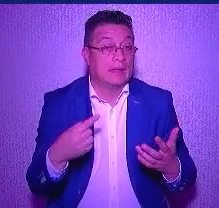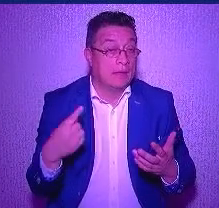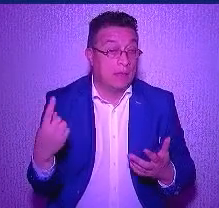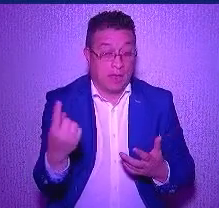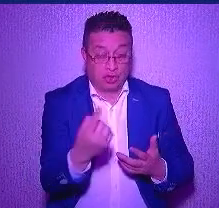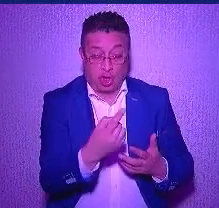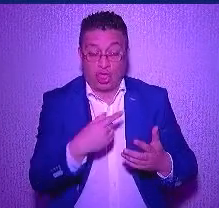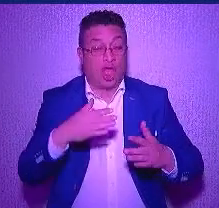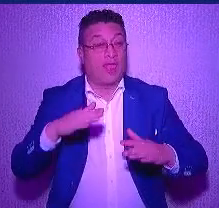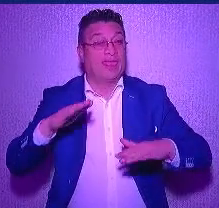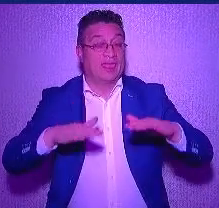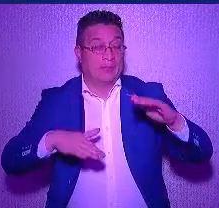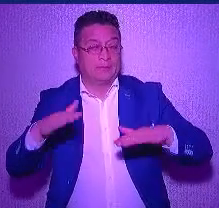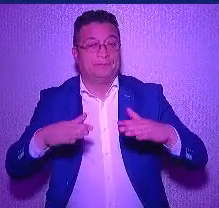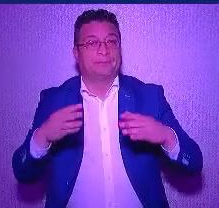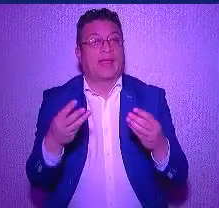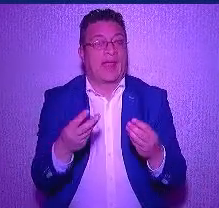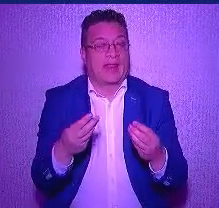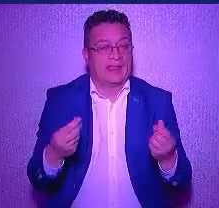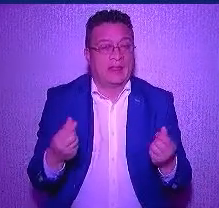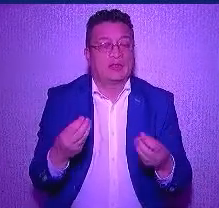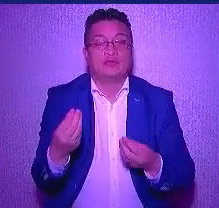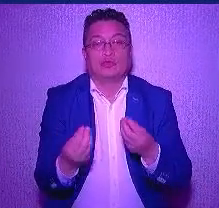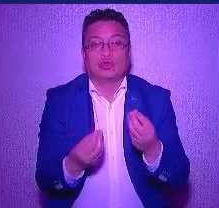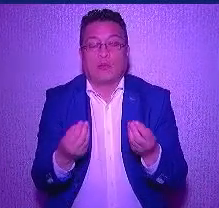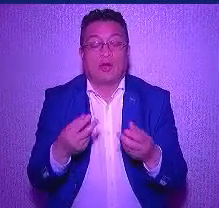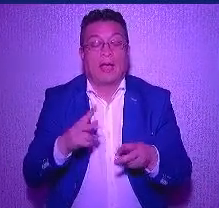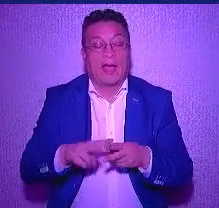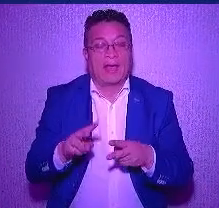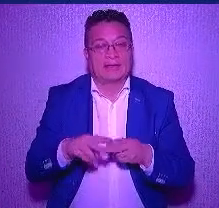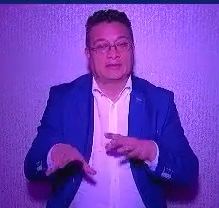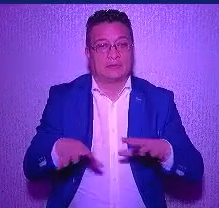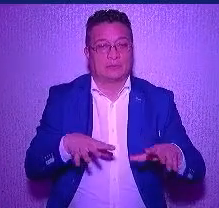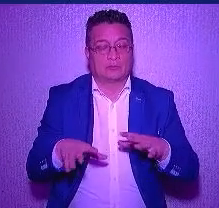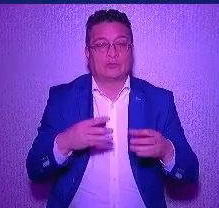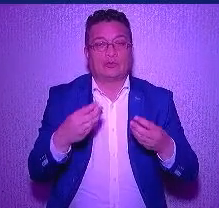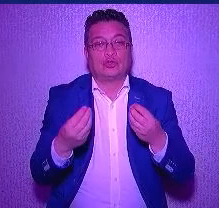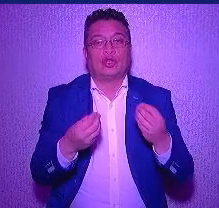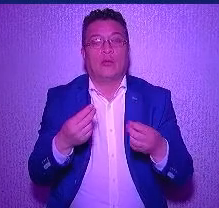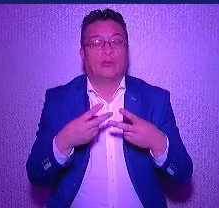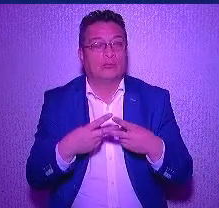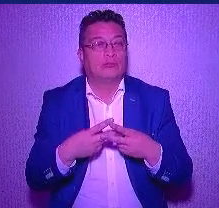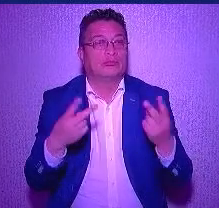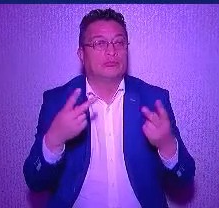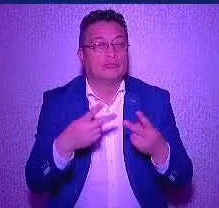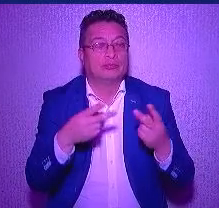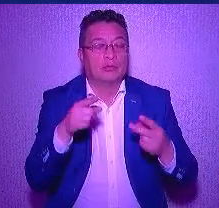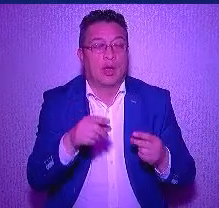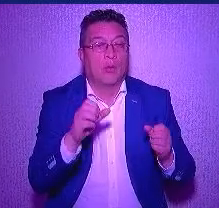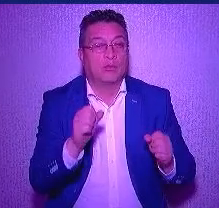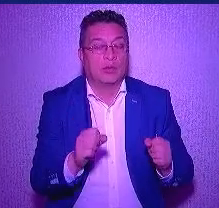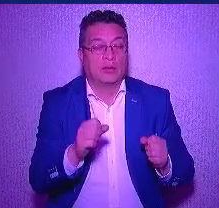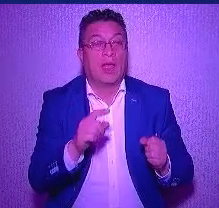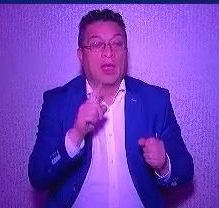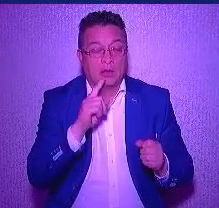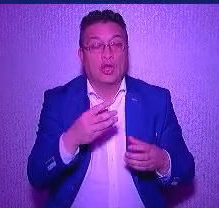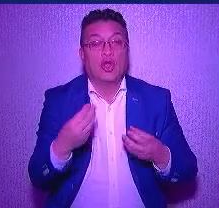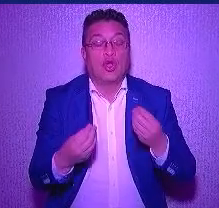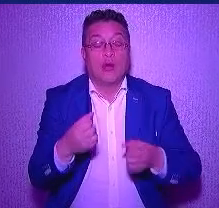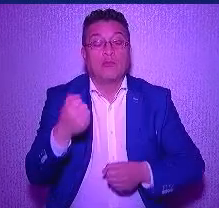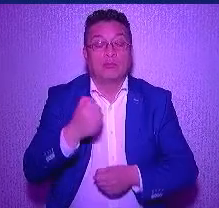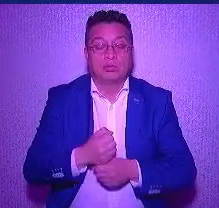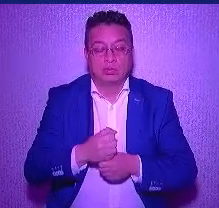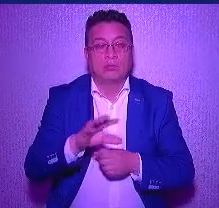depende también de la calidad de cómo hacemos las detecciones De qué tipo de visibilidad de métricas que tenemos y de cómo las empleamos en la